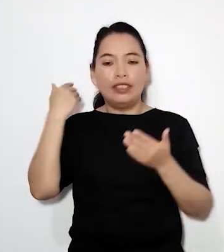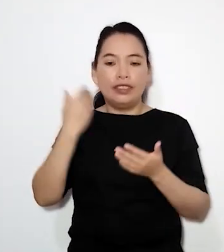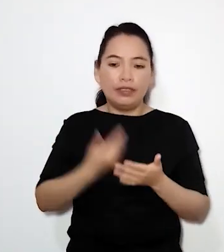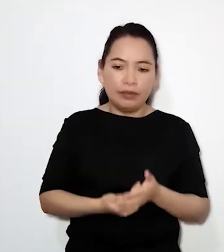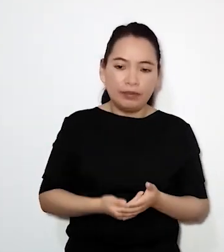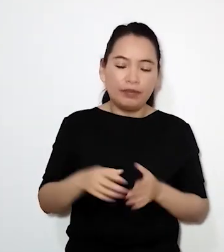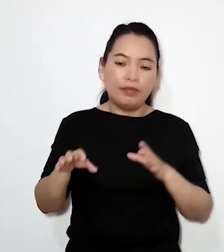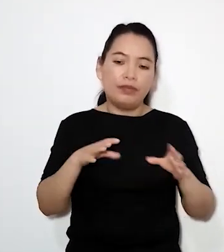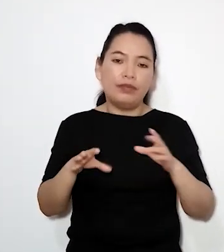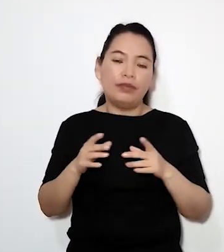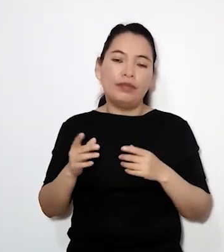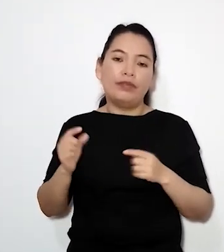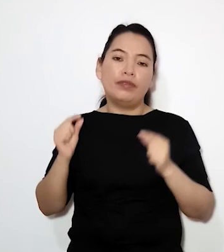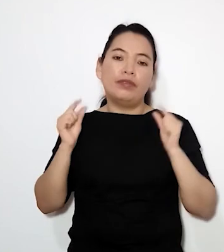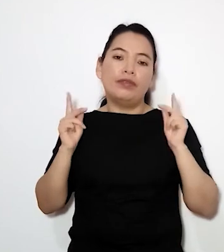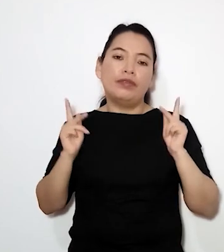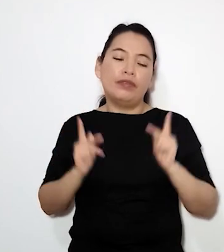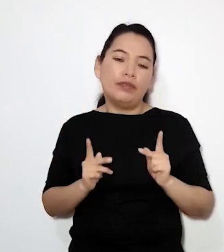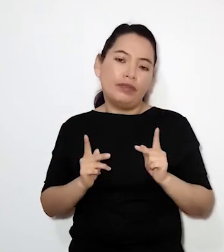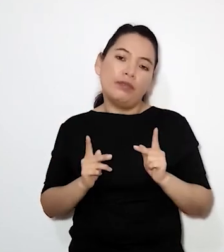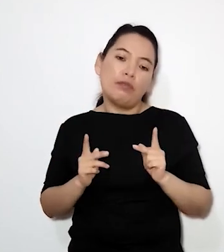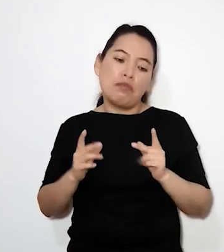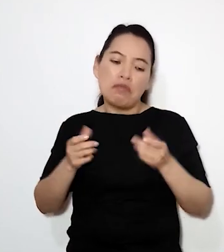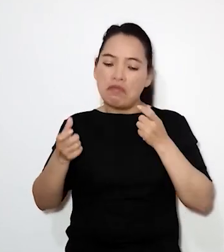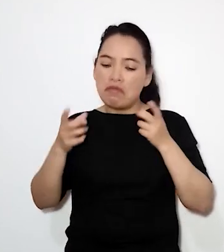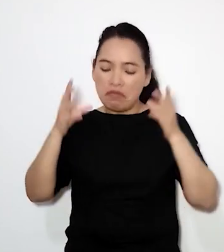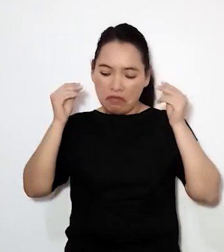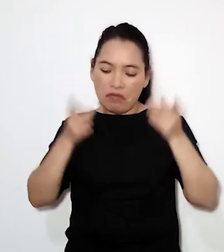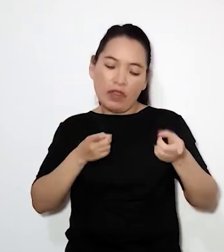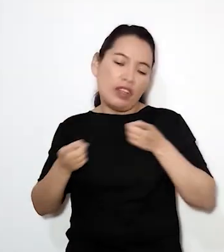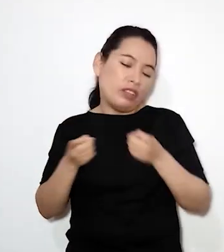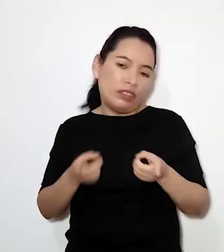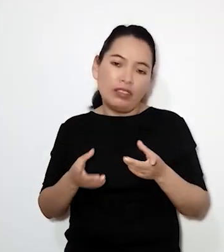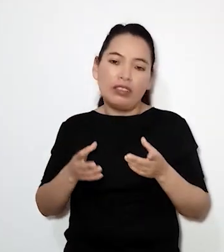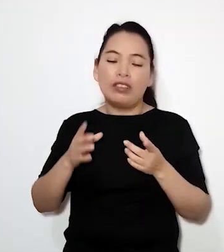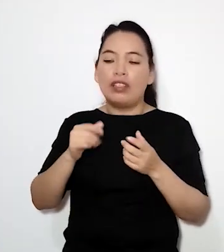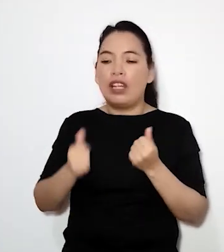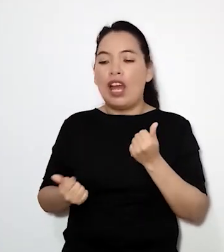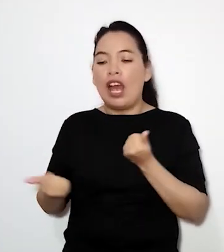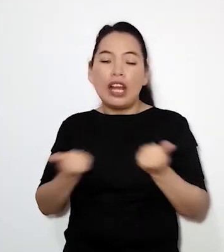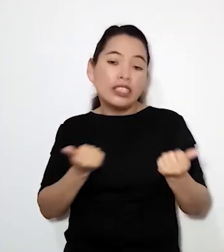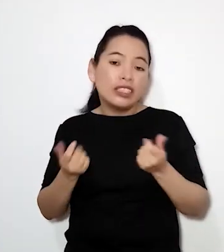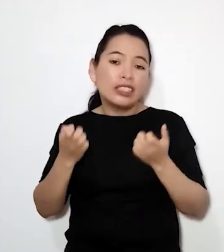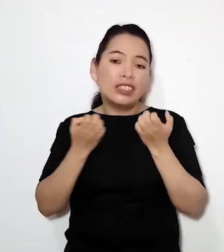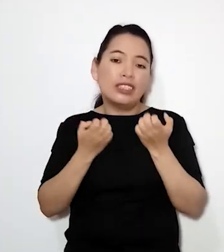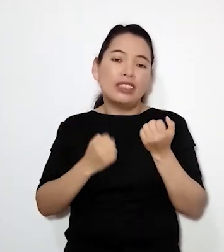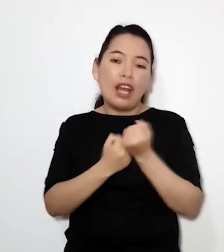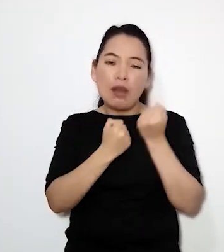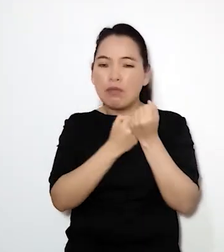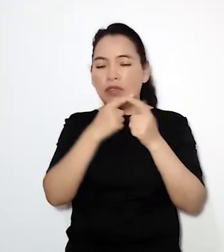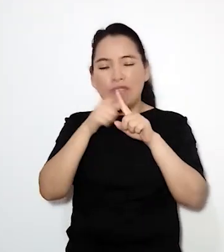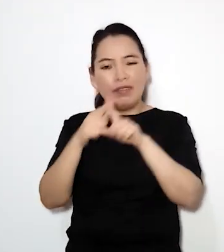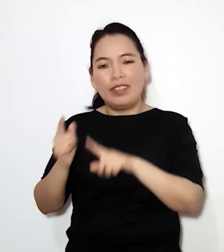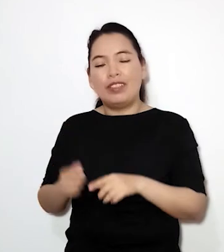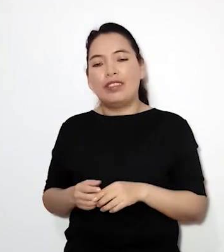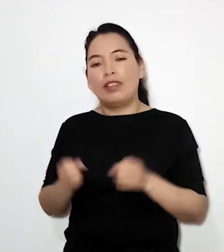docentes, directivos, asistentes de la educación, etcétera. Eso, muchas gracias, Bernard.